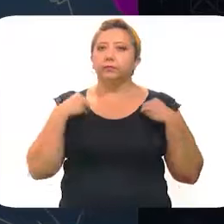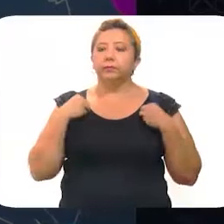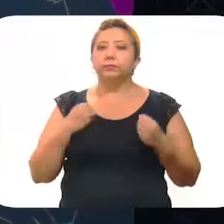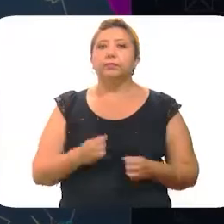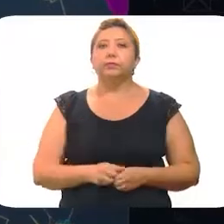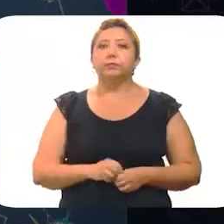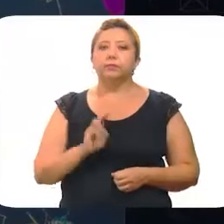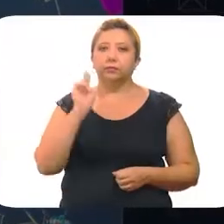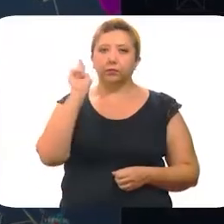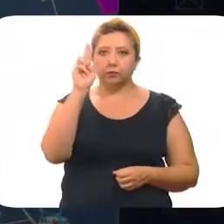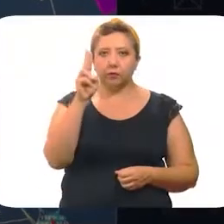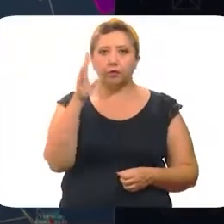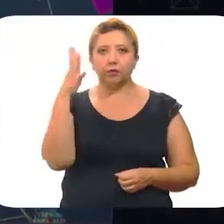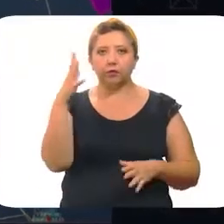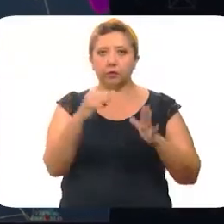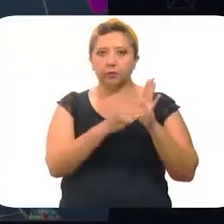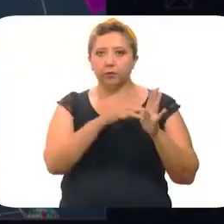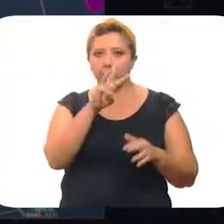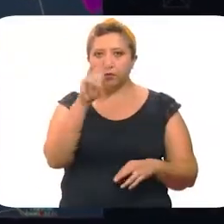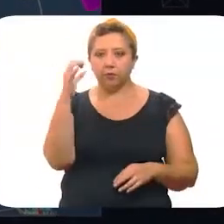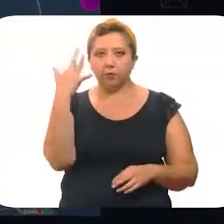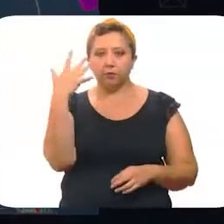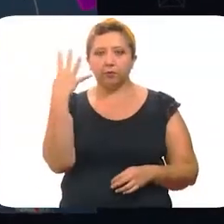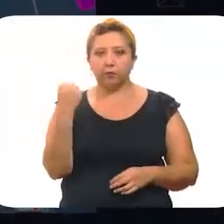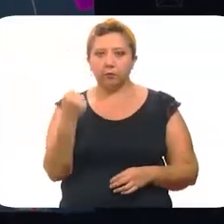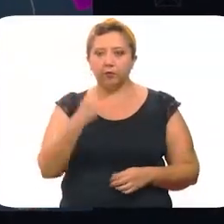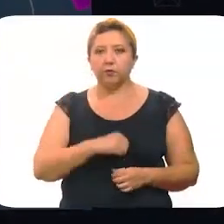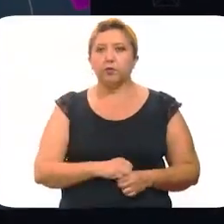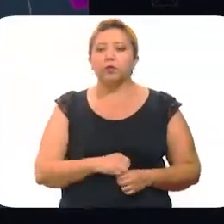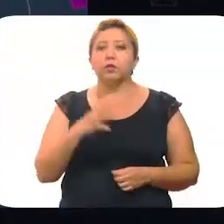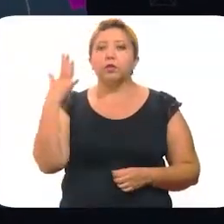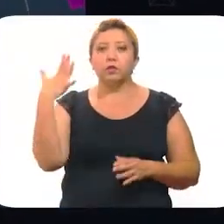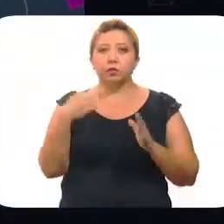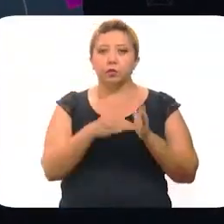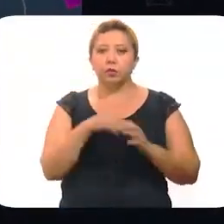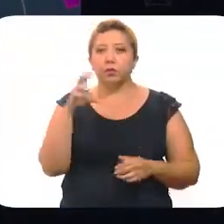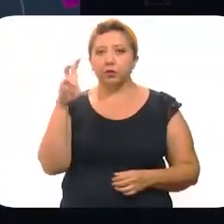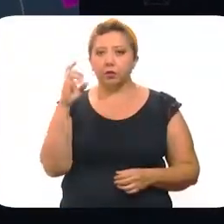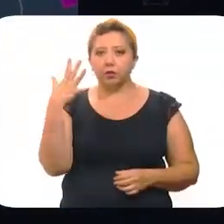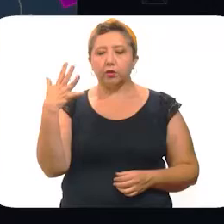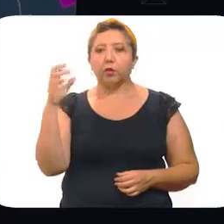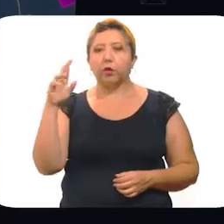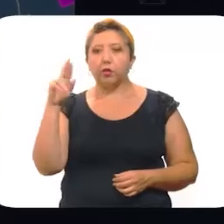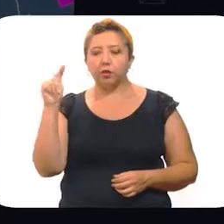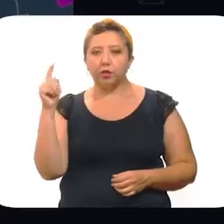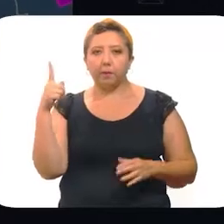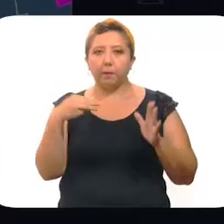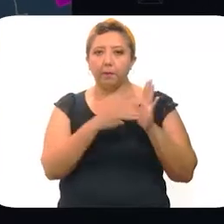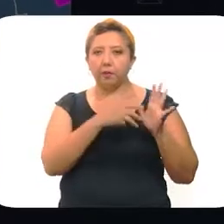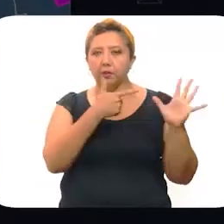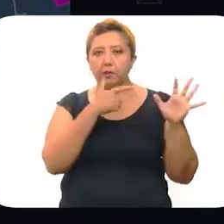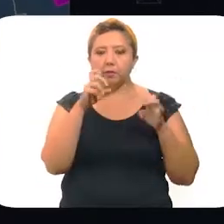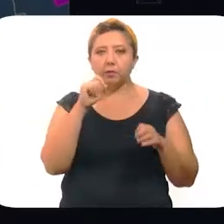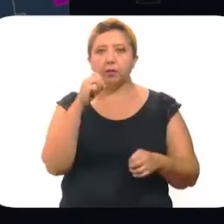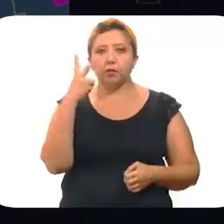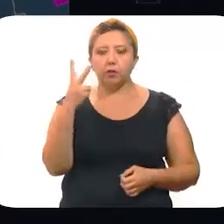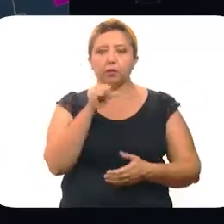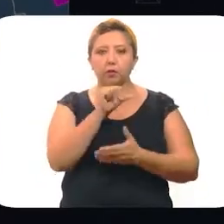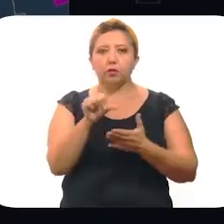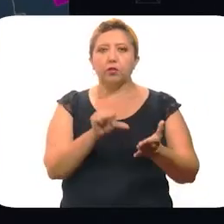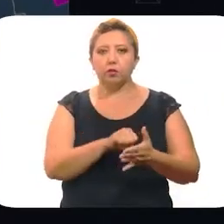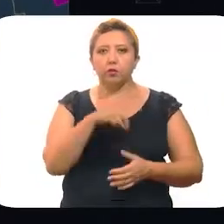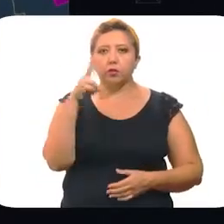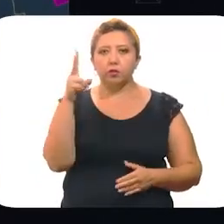viven en la zona norte, 5.359. 5.035 en la zona oriente, 1.722 en la zona